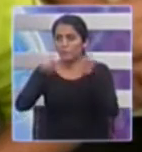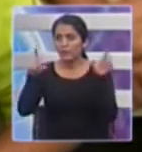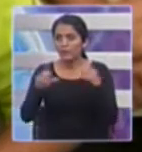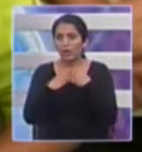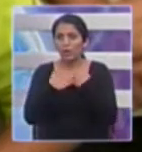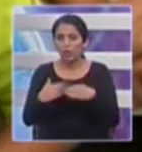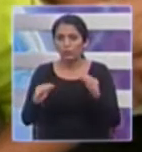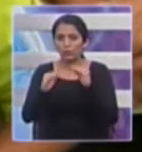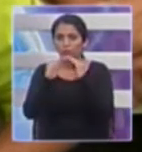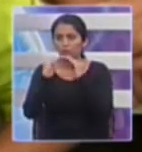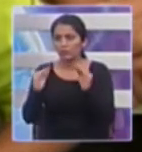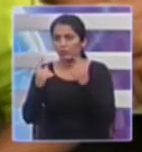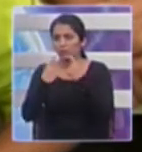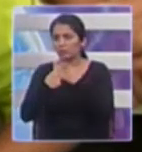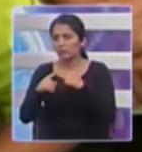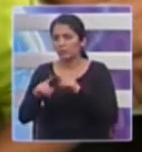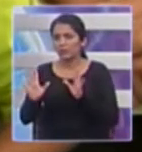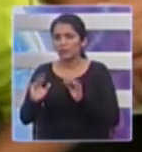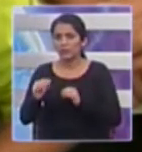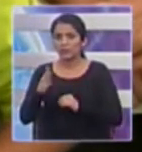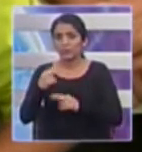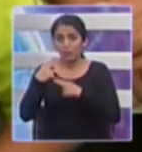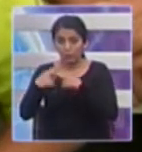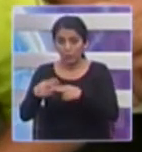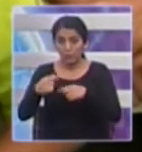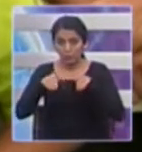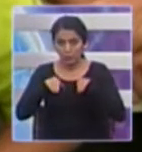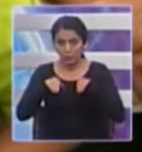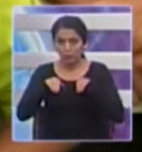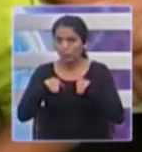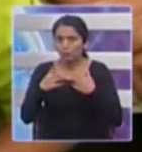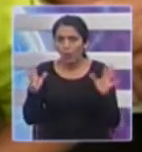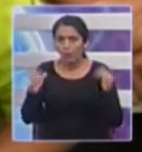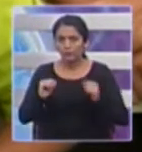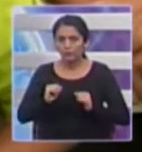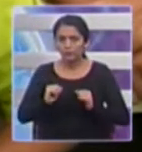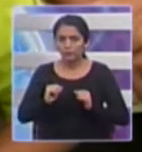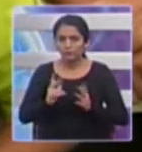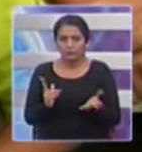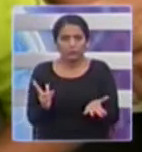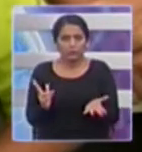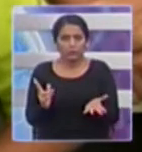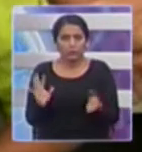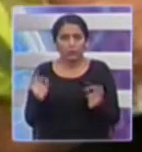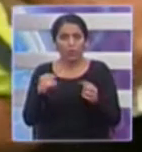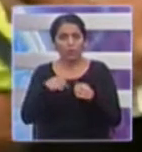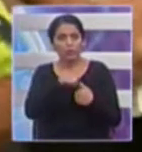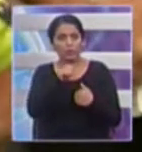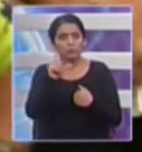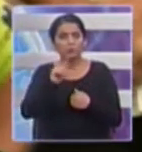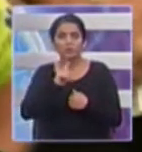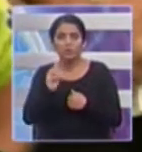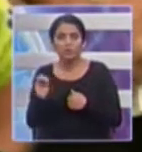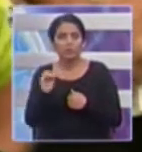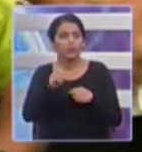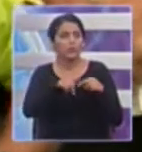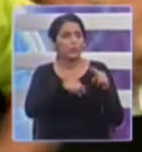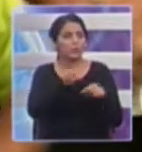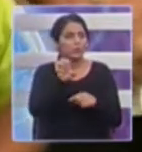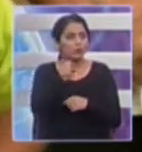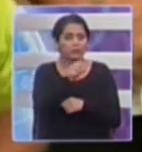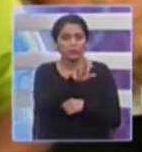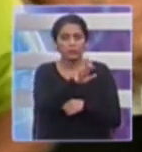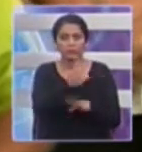a nombre de Jorge Glass Espinel, ni de Ricardo Rivera, ni de Esteban Albornoz. Que se metan conmigo, me lo he jalado.